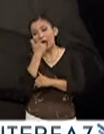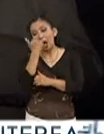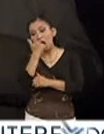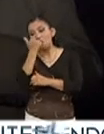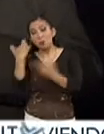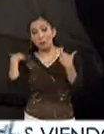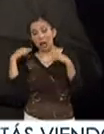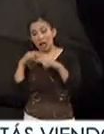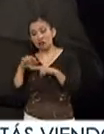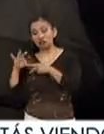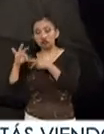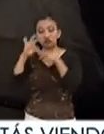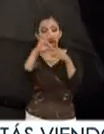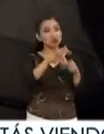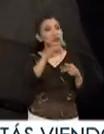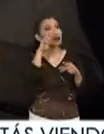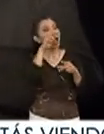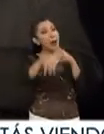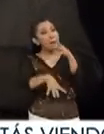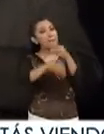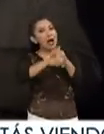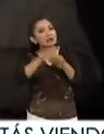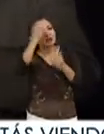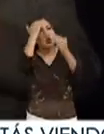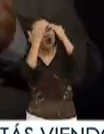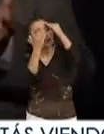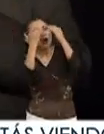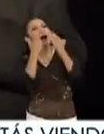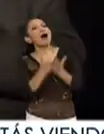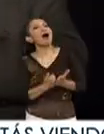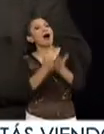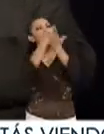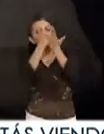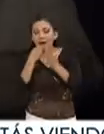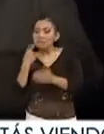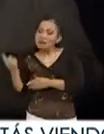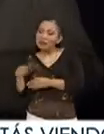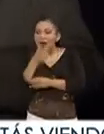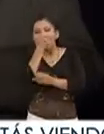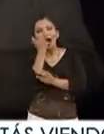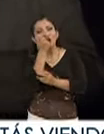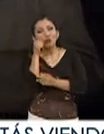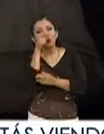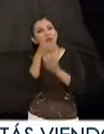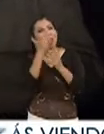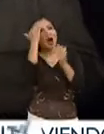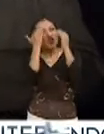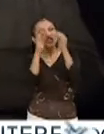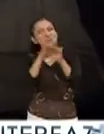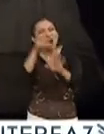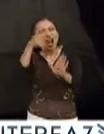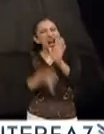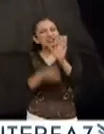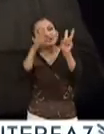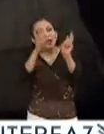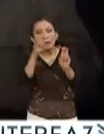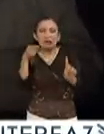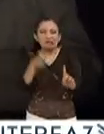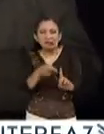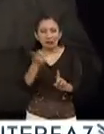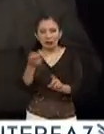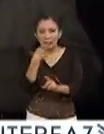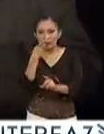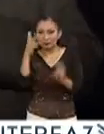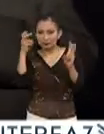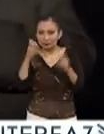alumno y el maestro tienen un elemento adicional de conocimiento y envían a sus estudiantes para que conozcan el tema en particular